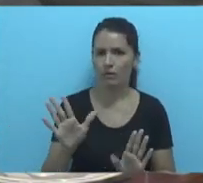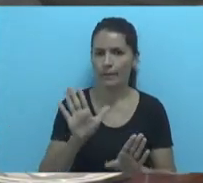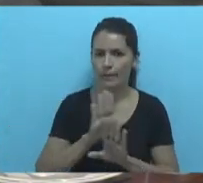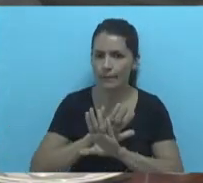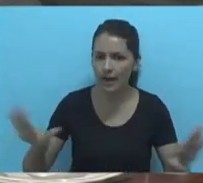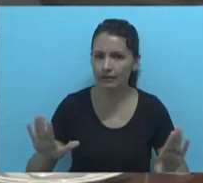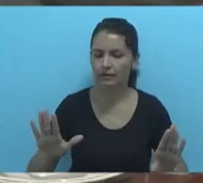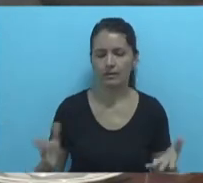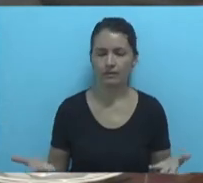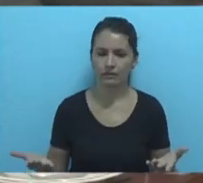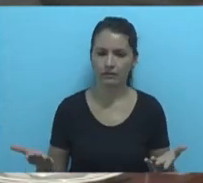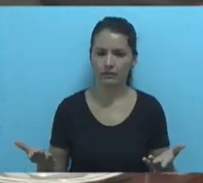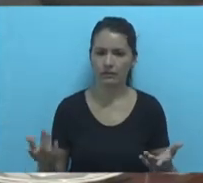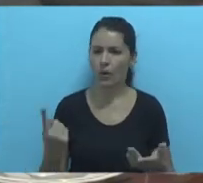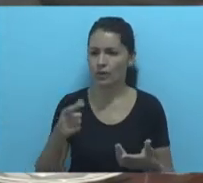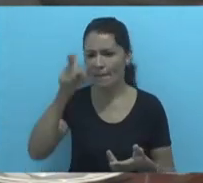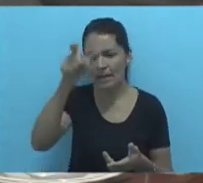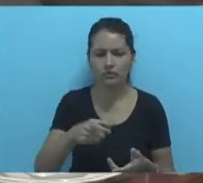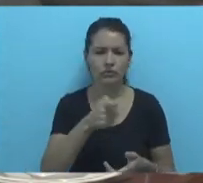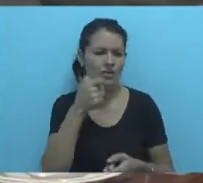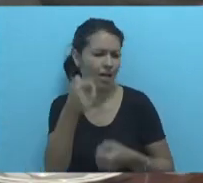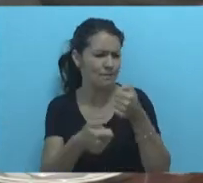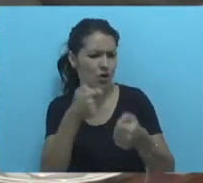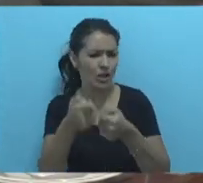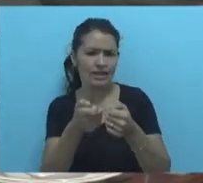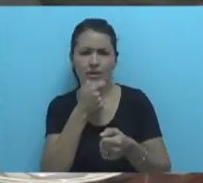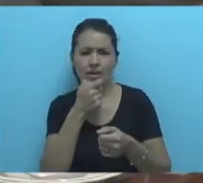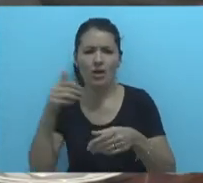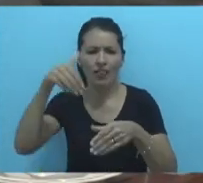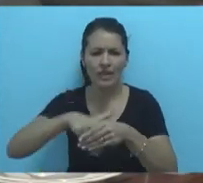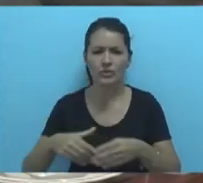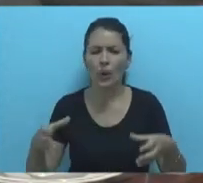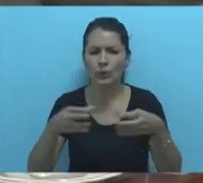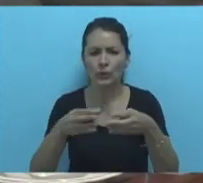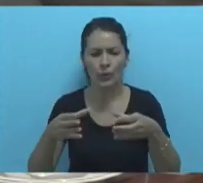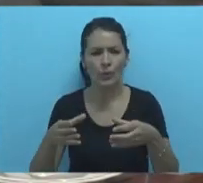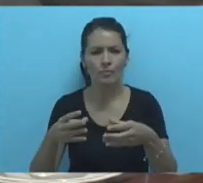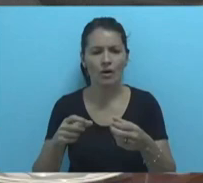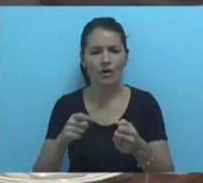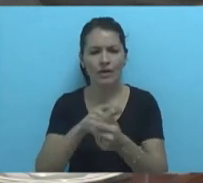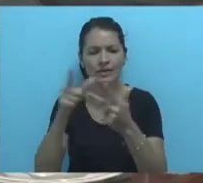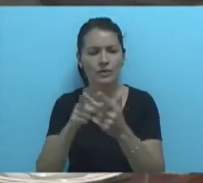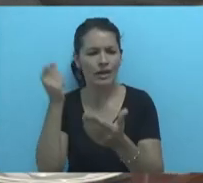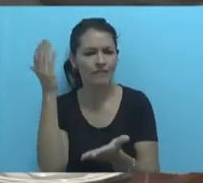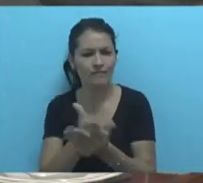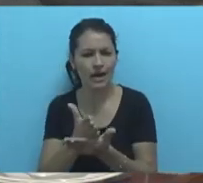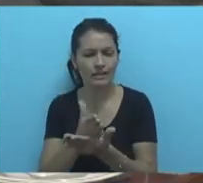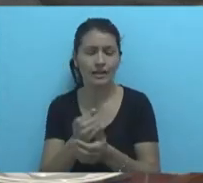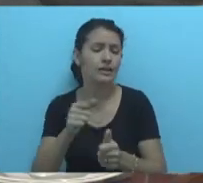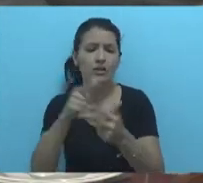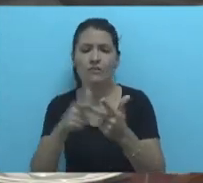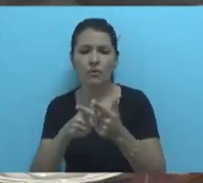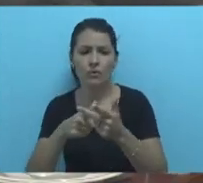No podemos naturalizar que un violento sea miembro del Tribunal de Falta de la provincia, del Tribunal de Cuenta de